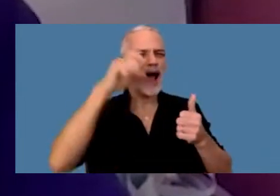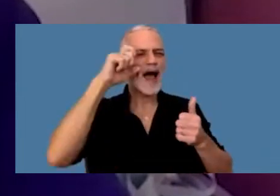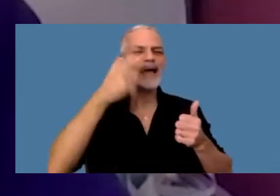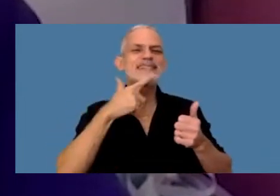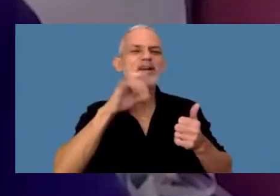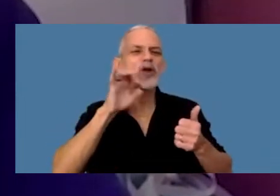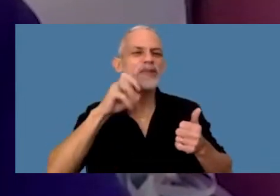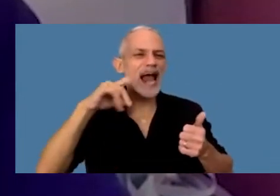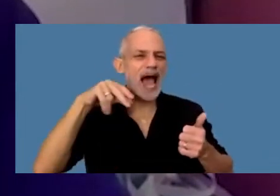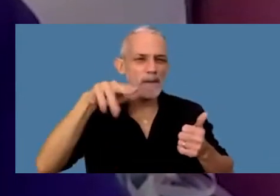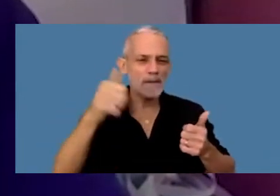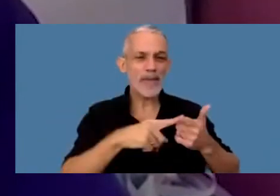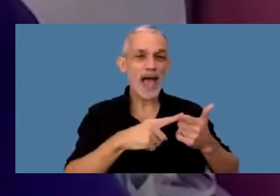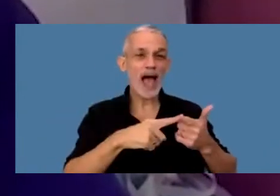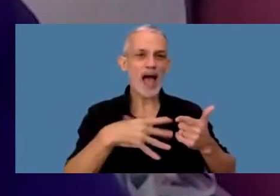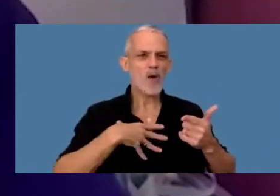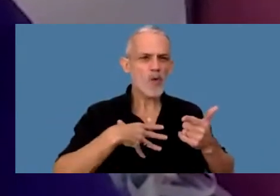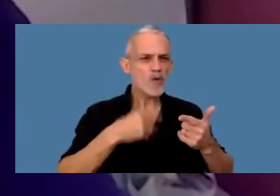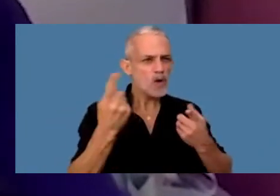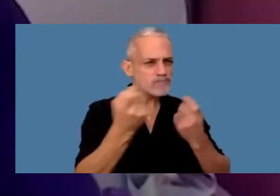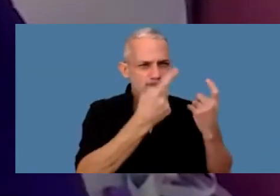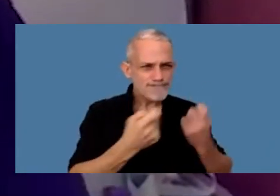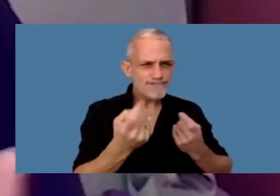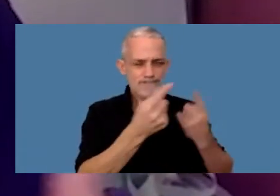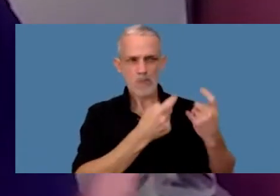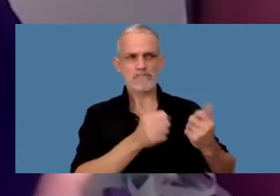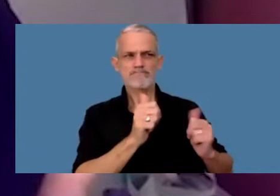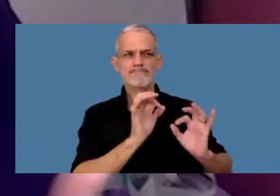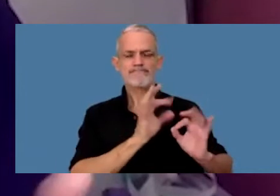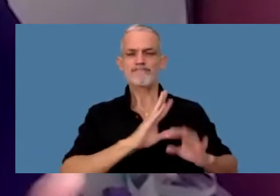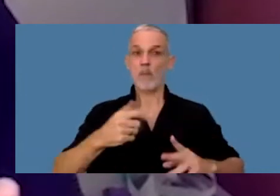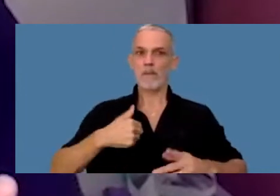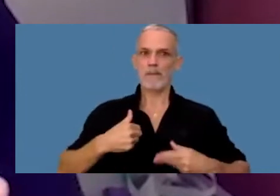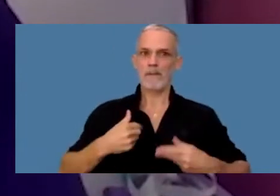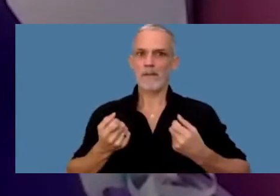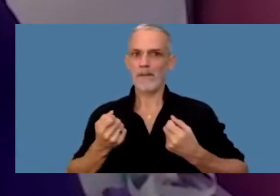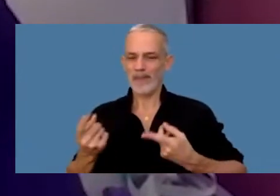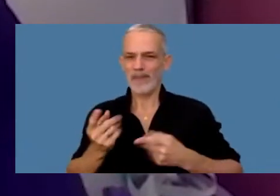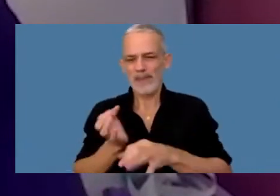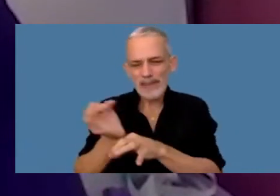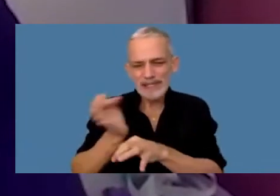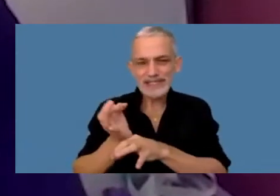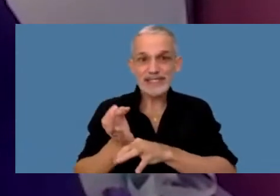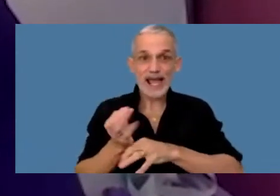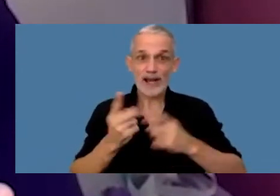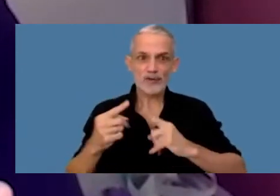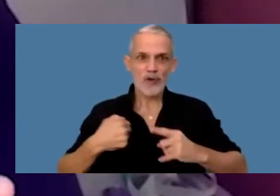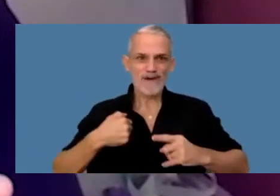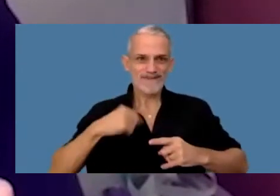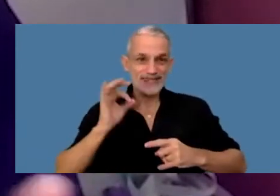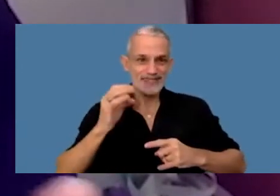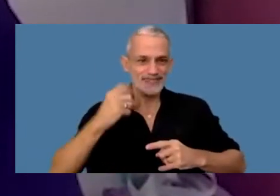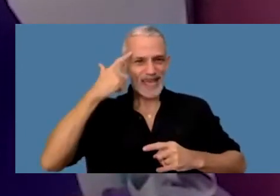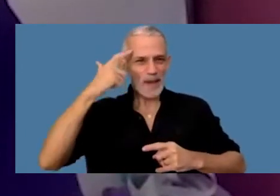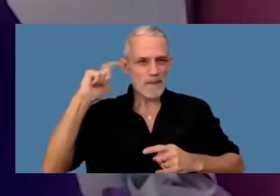Bueno, tratamos de brindar todo lo que es herramientas, como